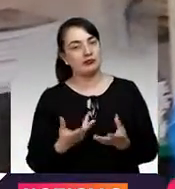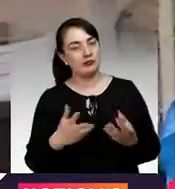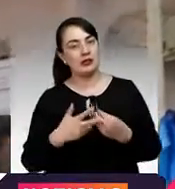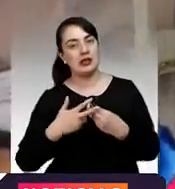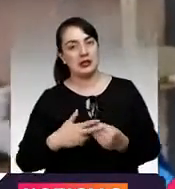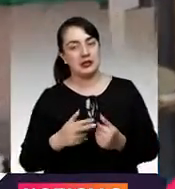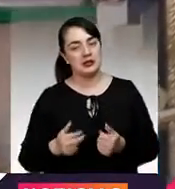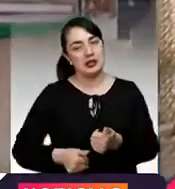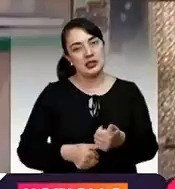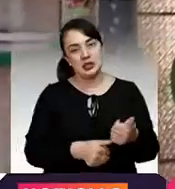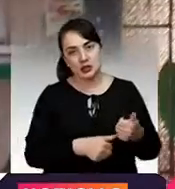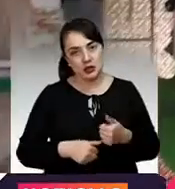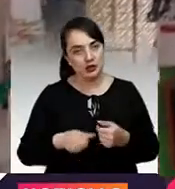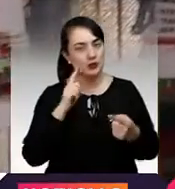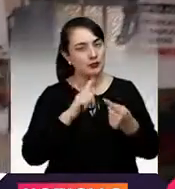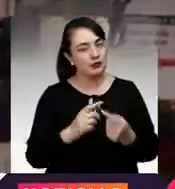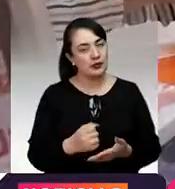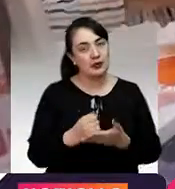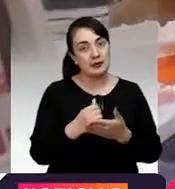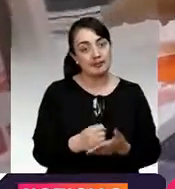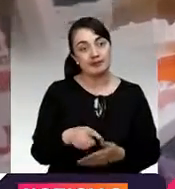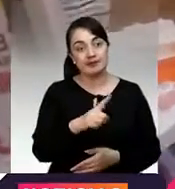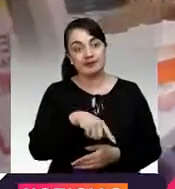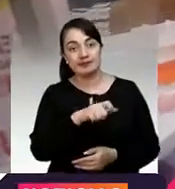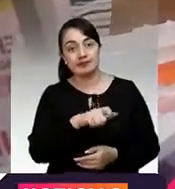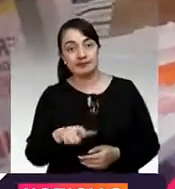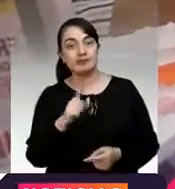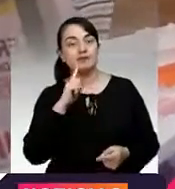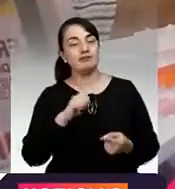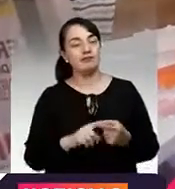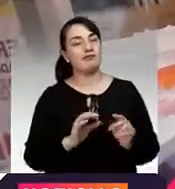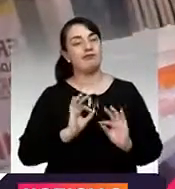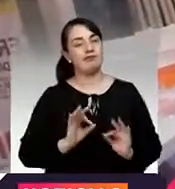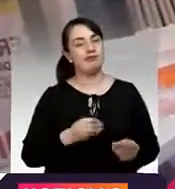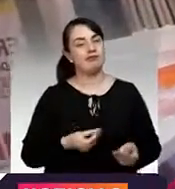y asesoría que permita que las inversiones tengan una buena destinación.